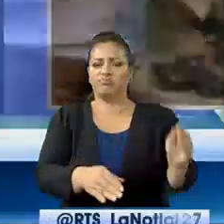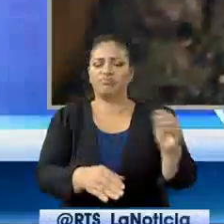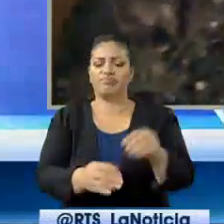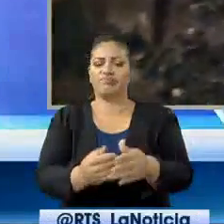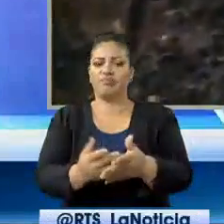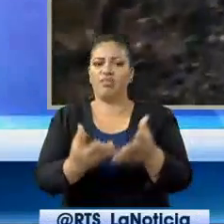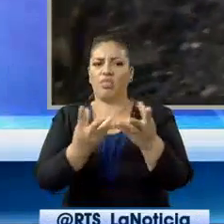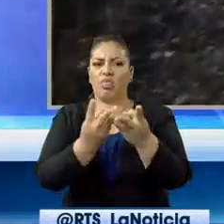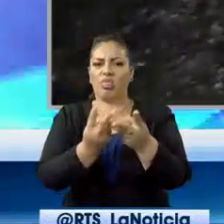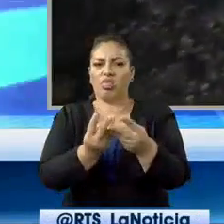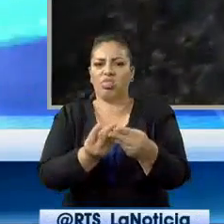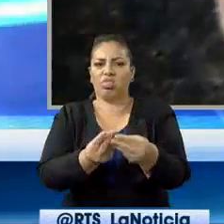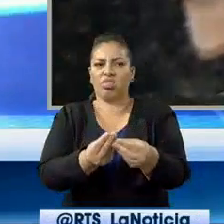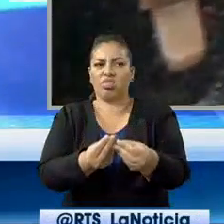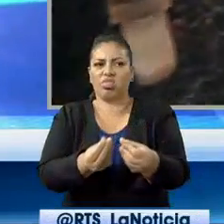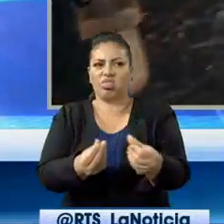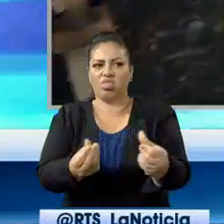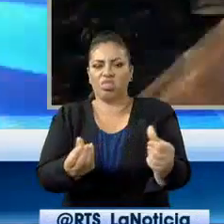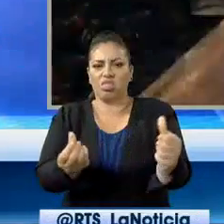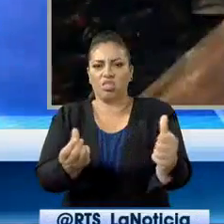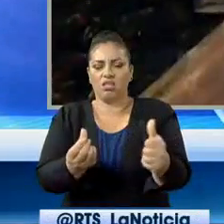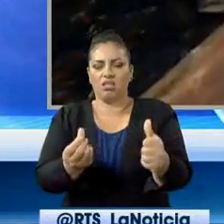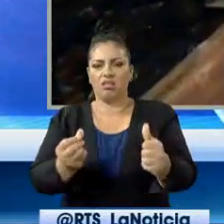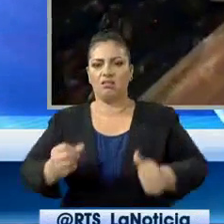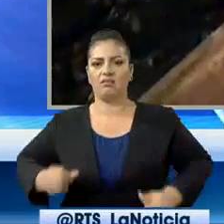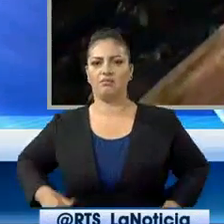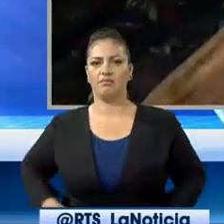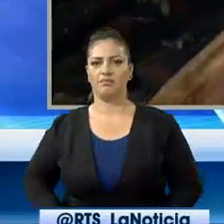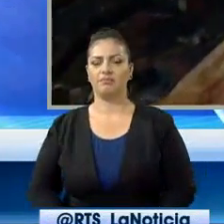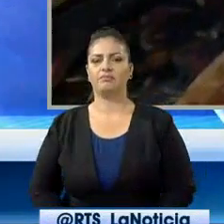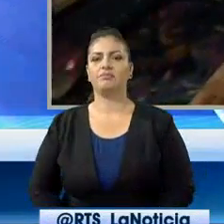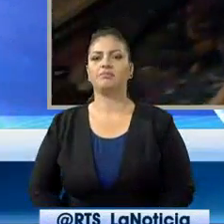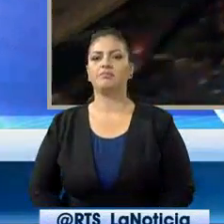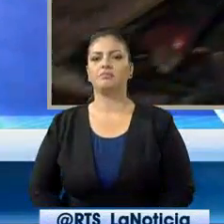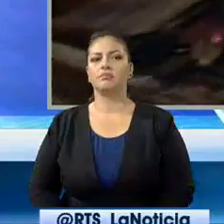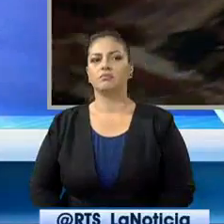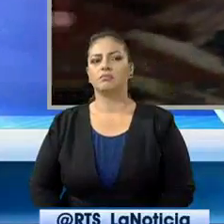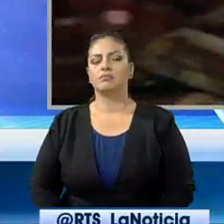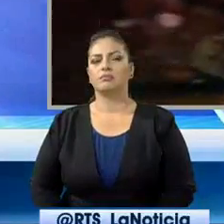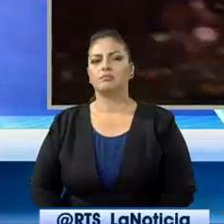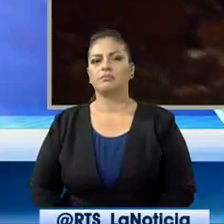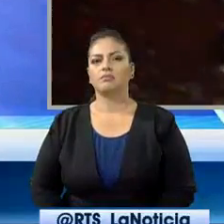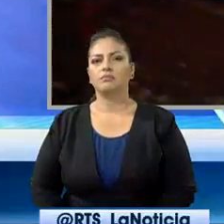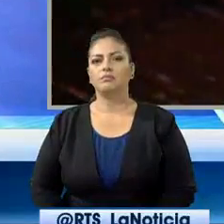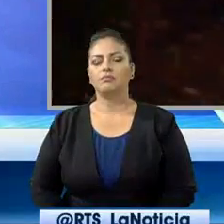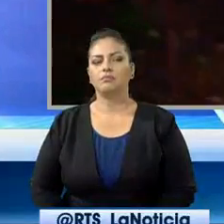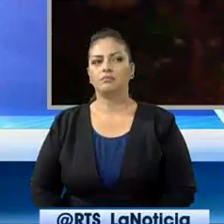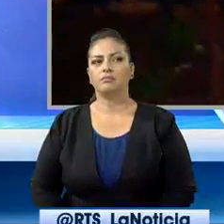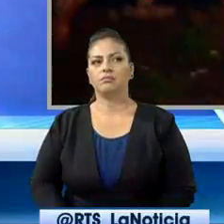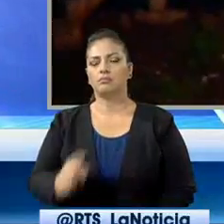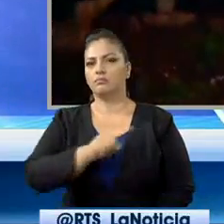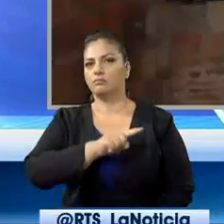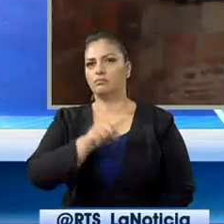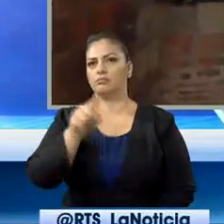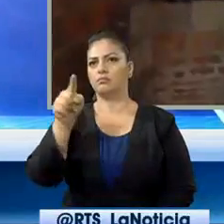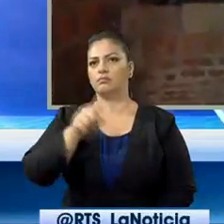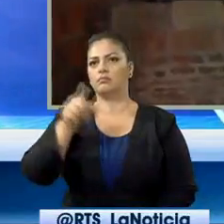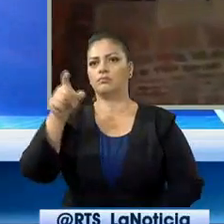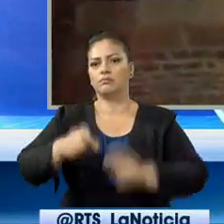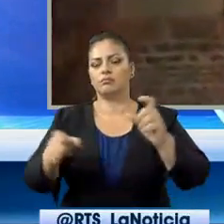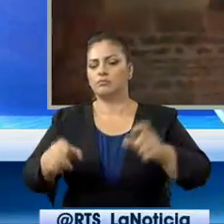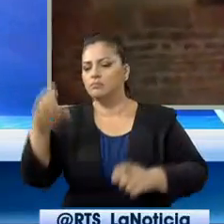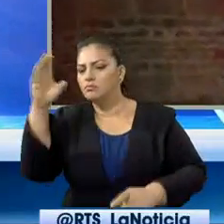quedaron en mitad de la vía, como estamos observando en estos instantes. En la parte alta, algunas personas intentando